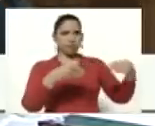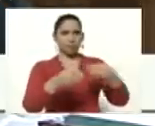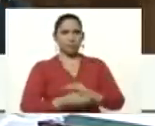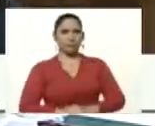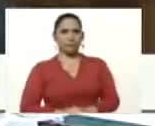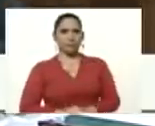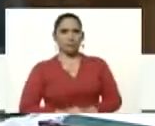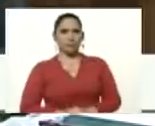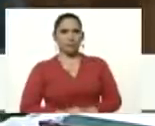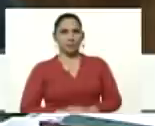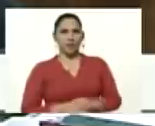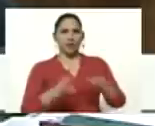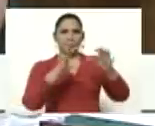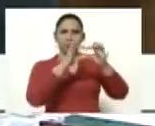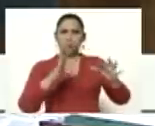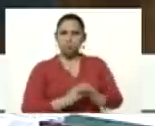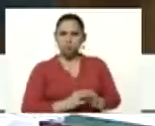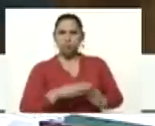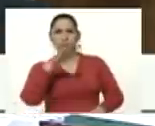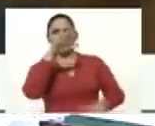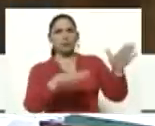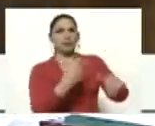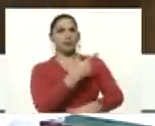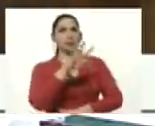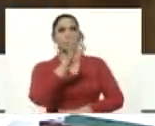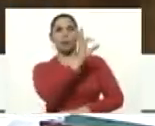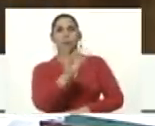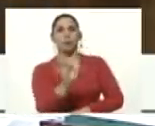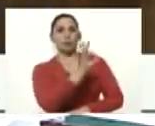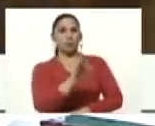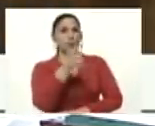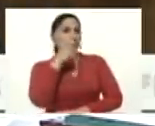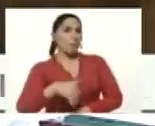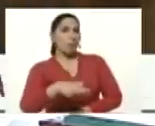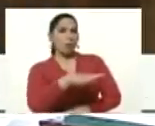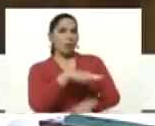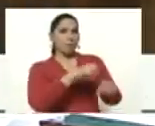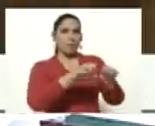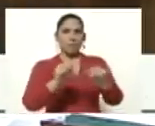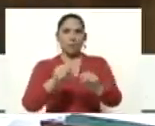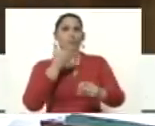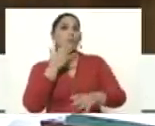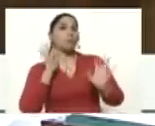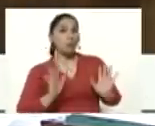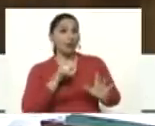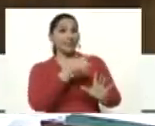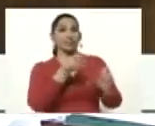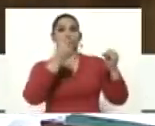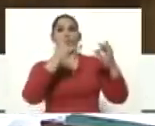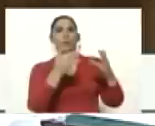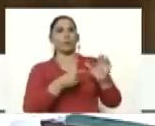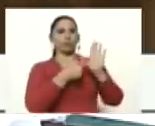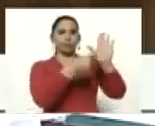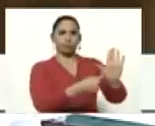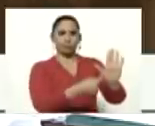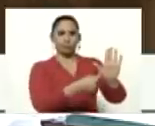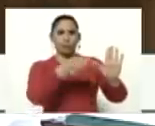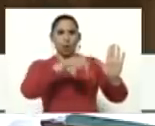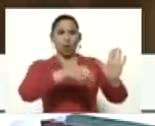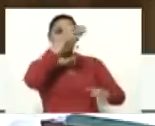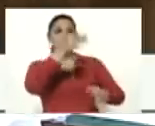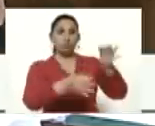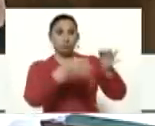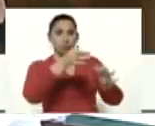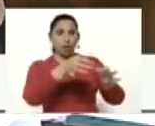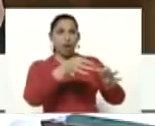flexibilización corresponde aproximadamente al 34% de la población ocupada. Y ese número se vio reflejado hoy justamente